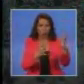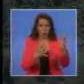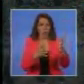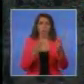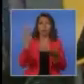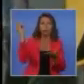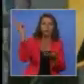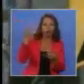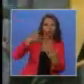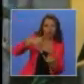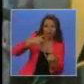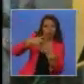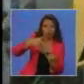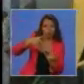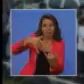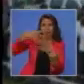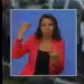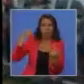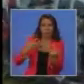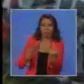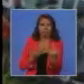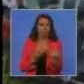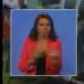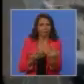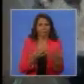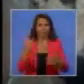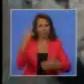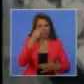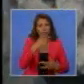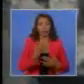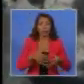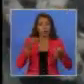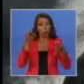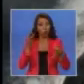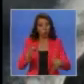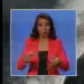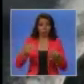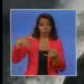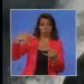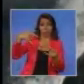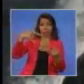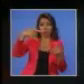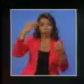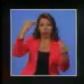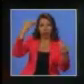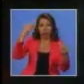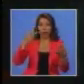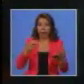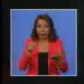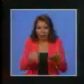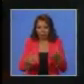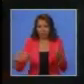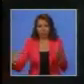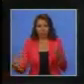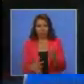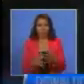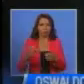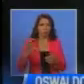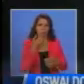los vehículos Pues bien en uno de esos vacíos de señal ocurrió el asalto hubo un